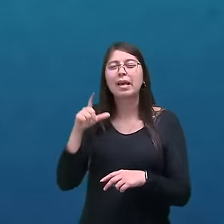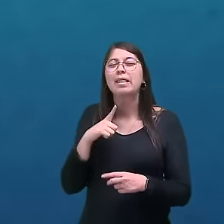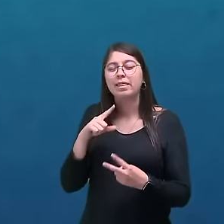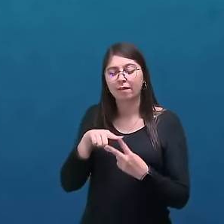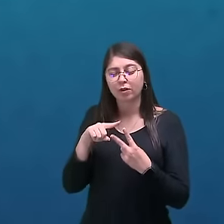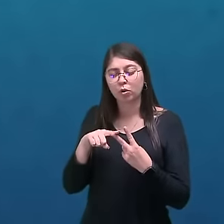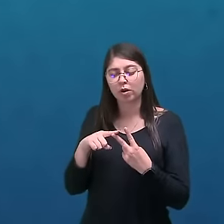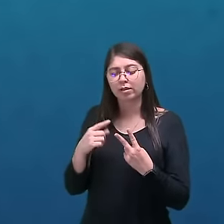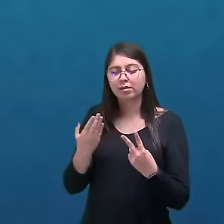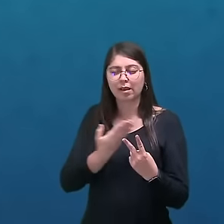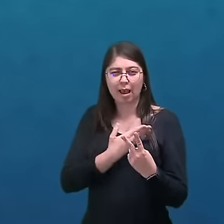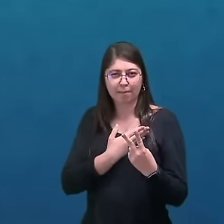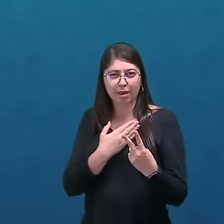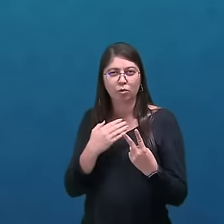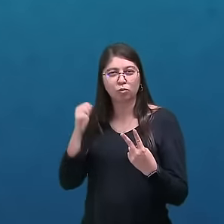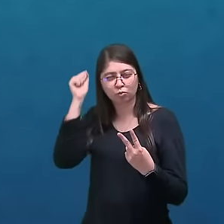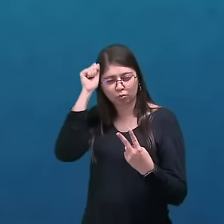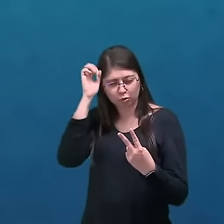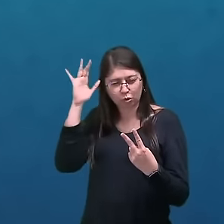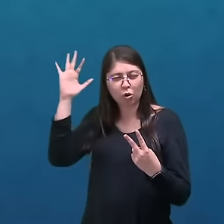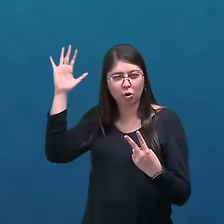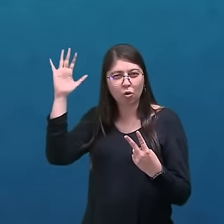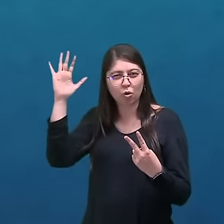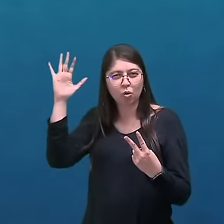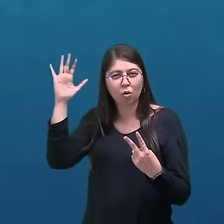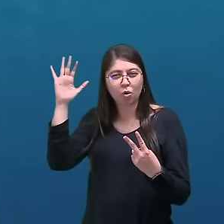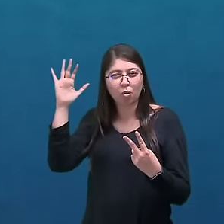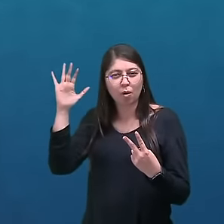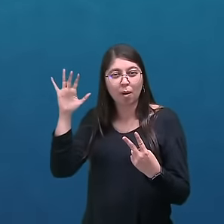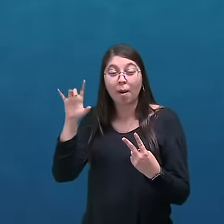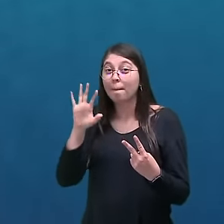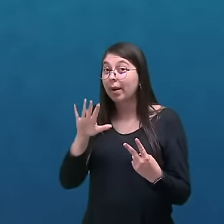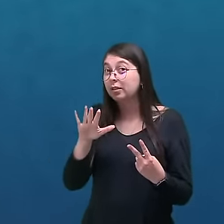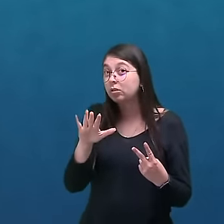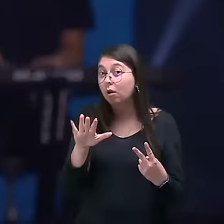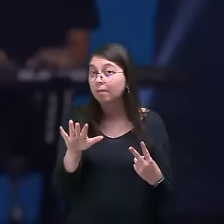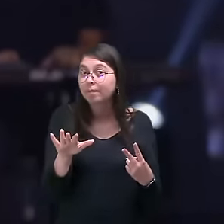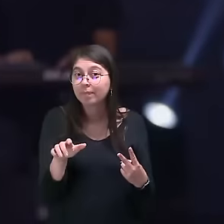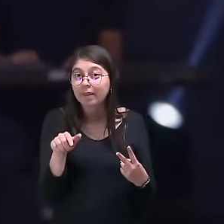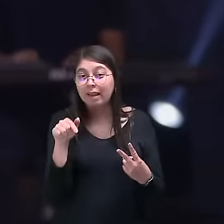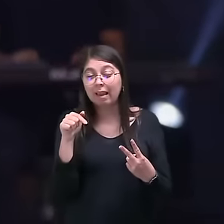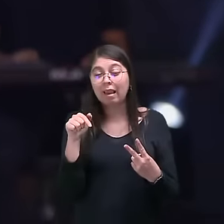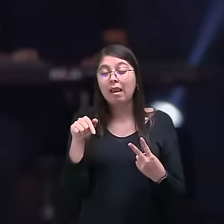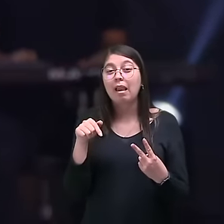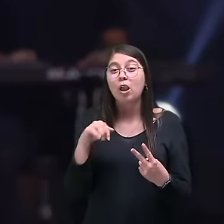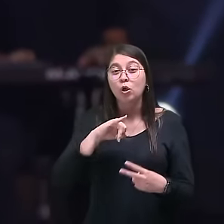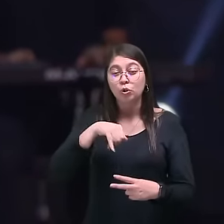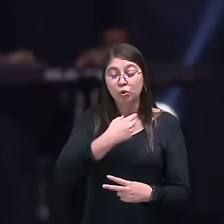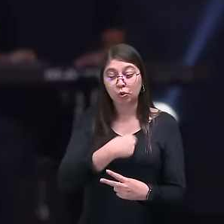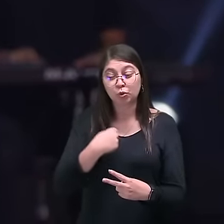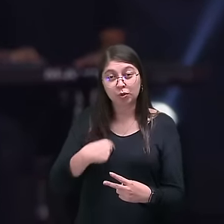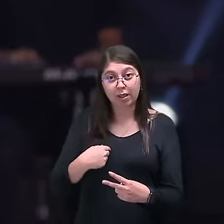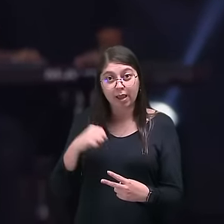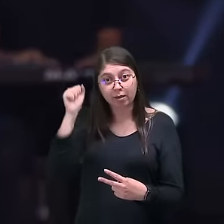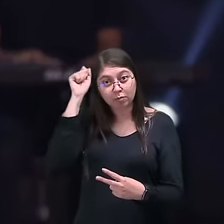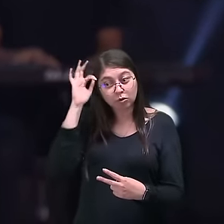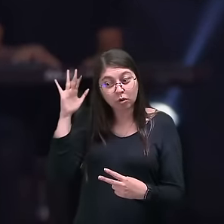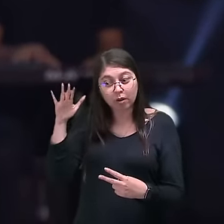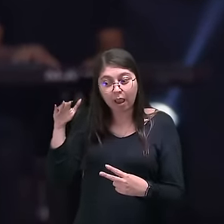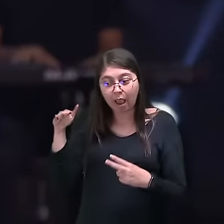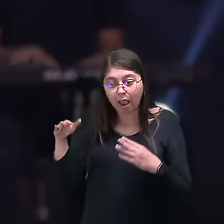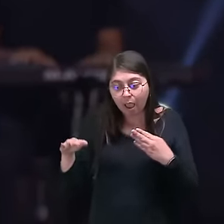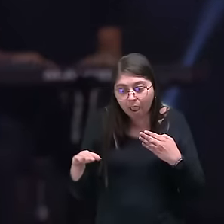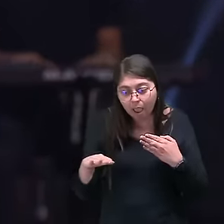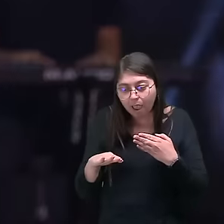soñó. Pega esto: un simple fato de un soñador entrar en tu geografía te